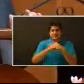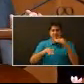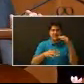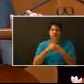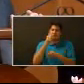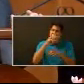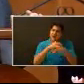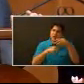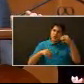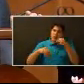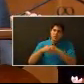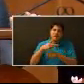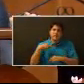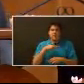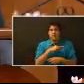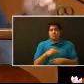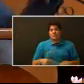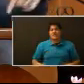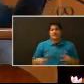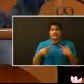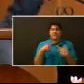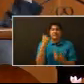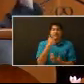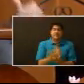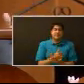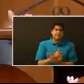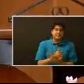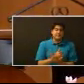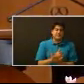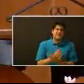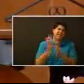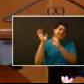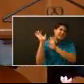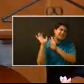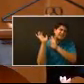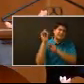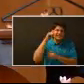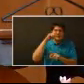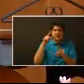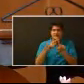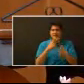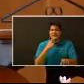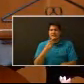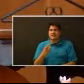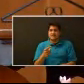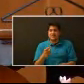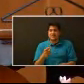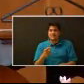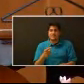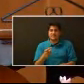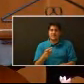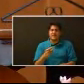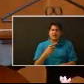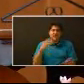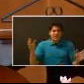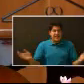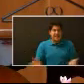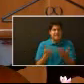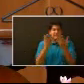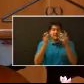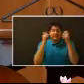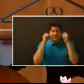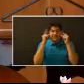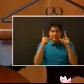vida. Amén. Y resistir, decía también. Entonces, levántate, levántate,